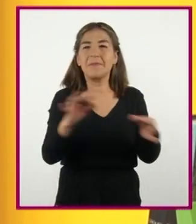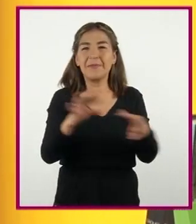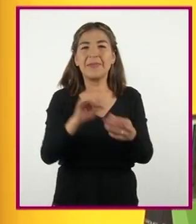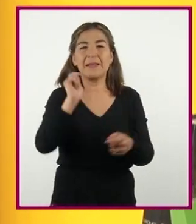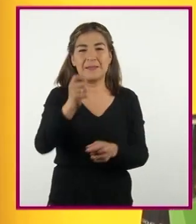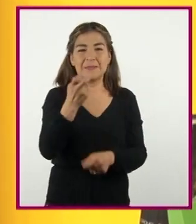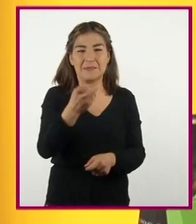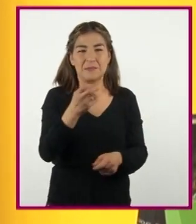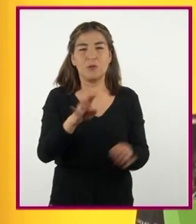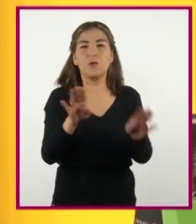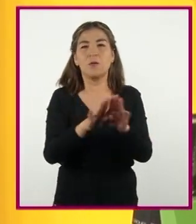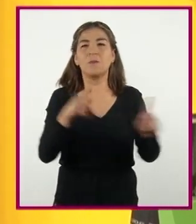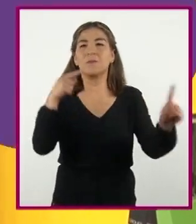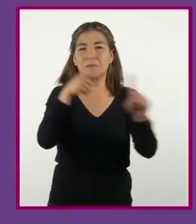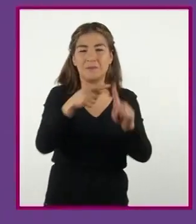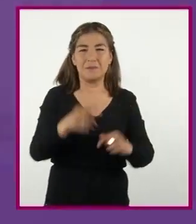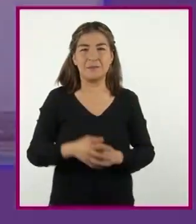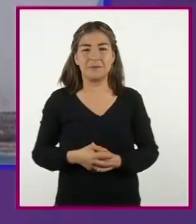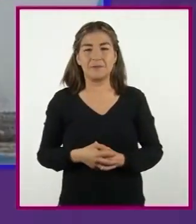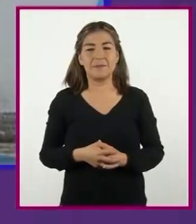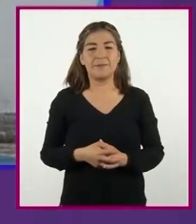detalle este principio.